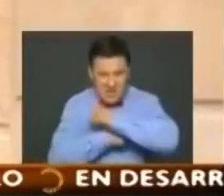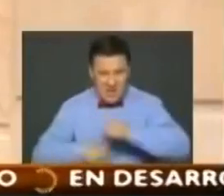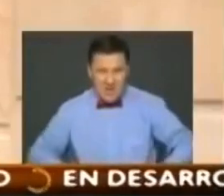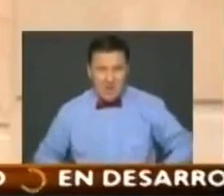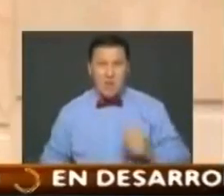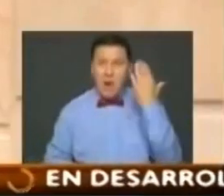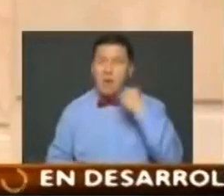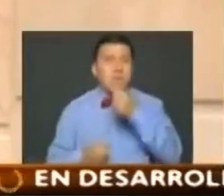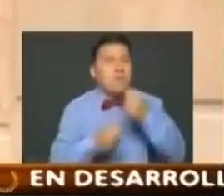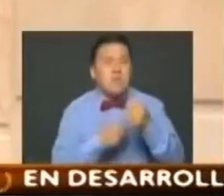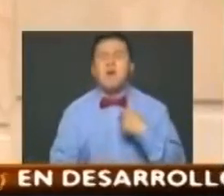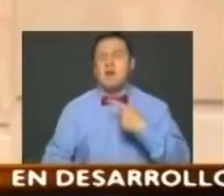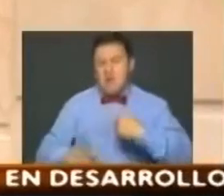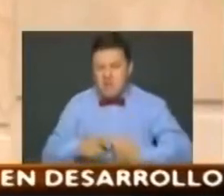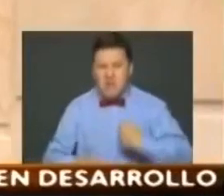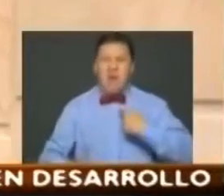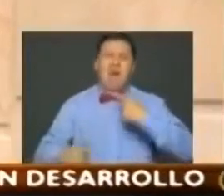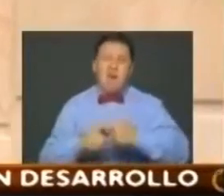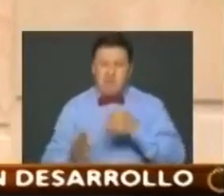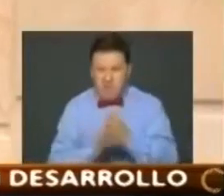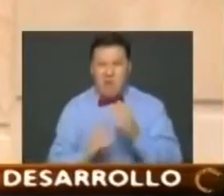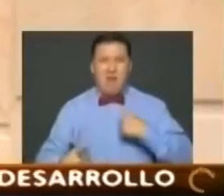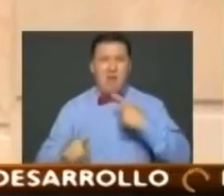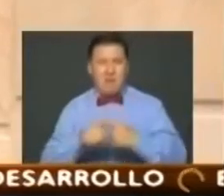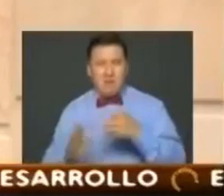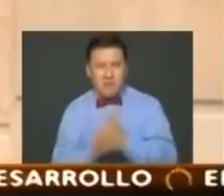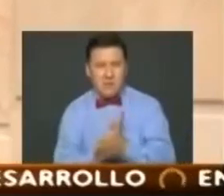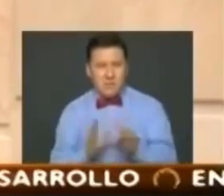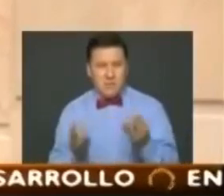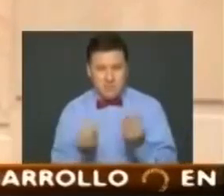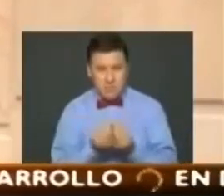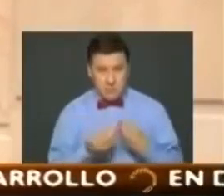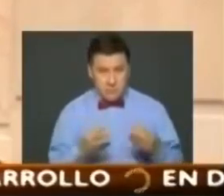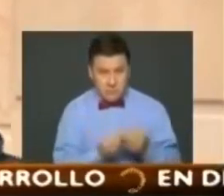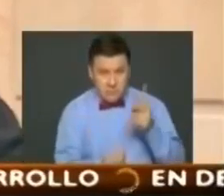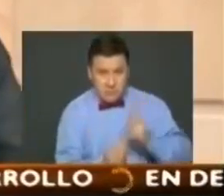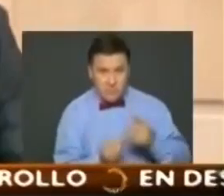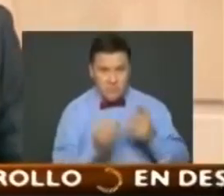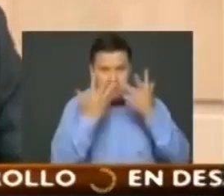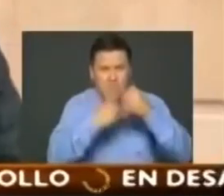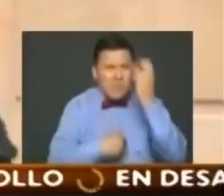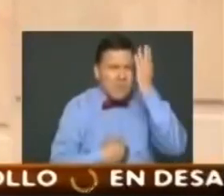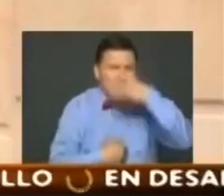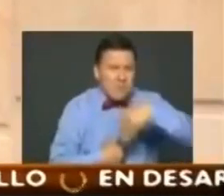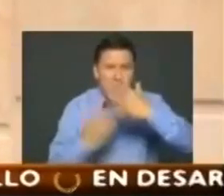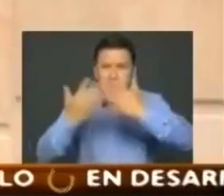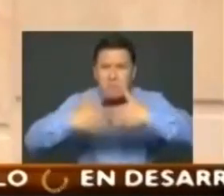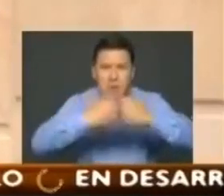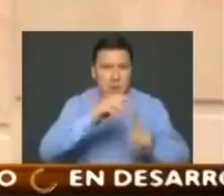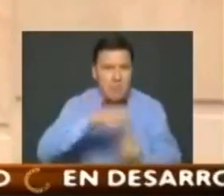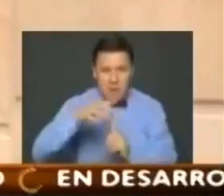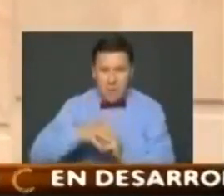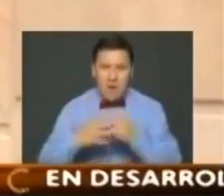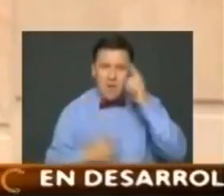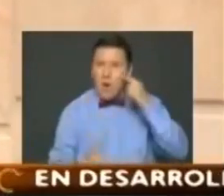...2011, en la cual se señala que por una parte las convivir eran empresas fachadas del paramilitarismo y